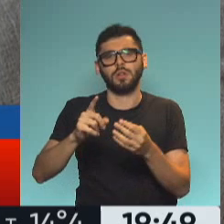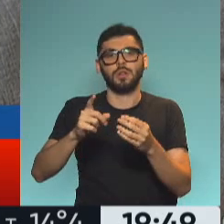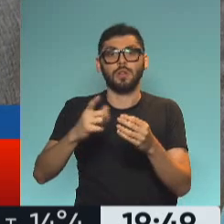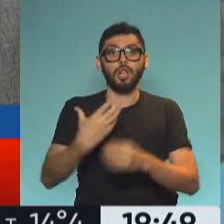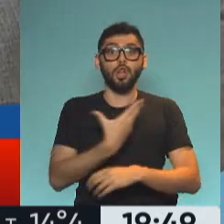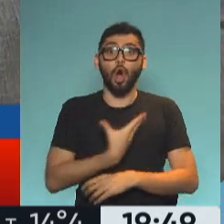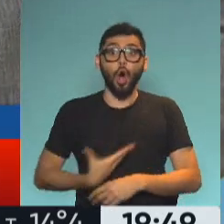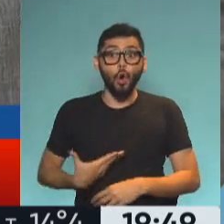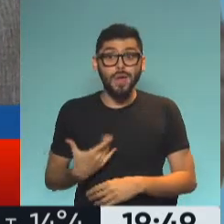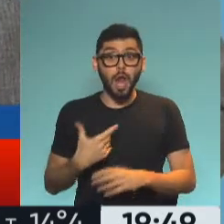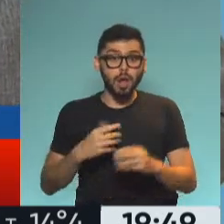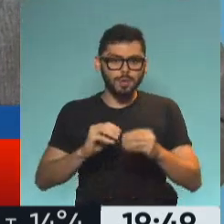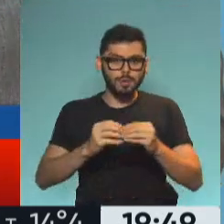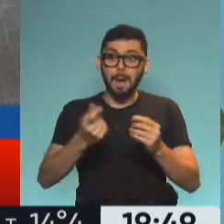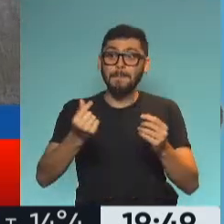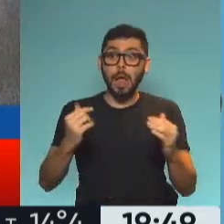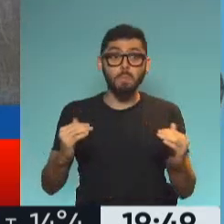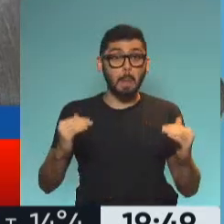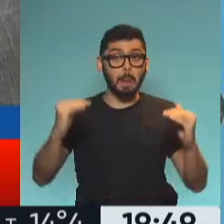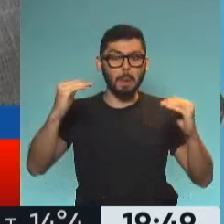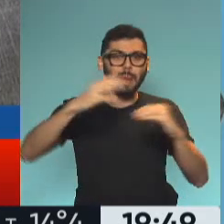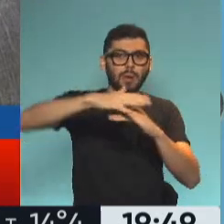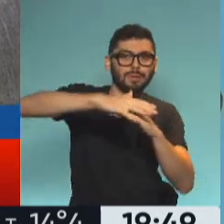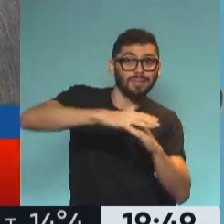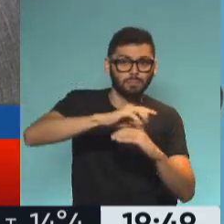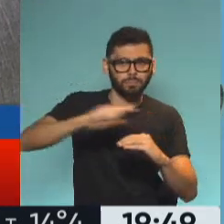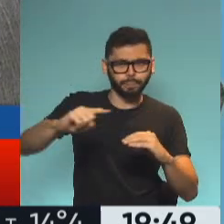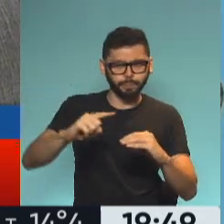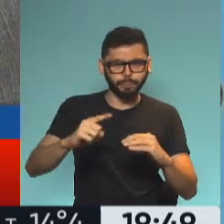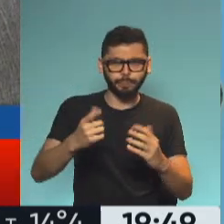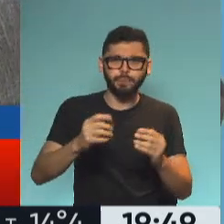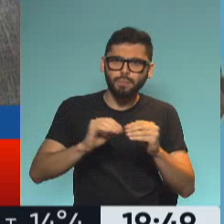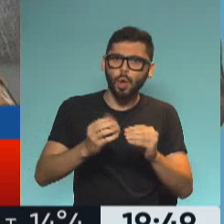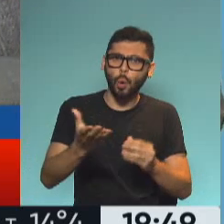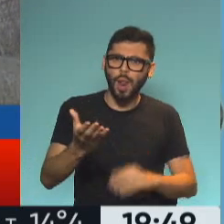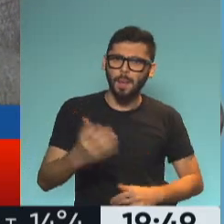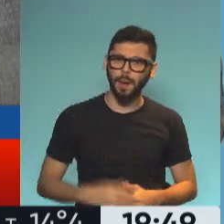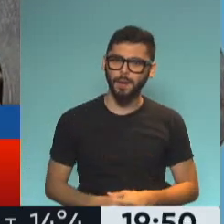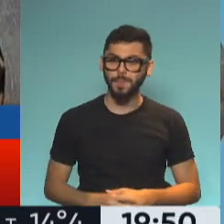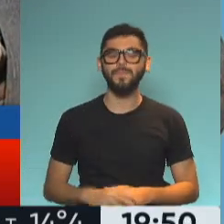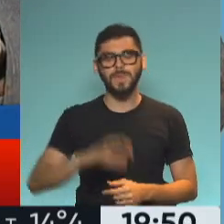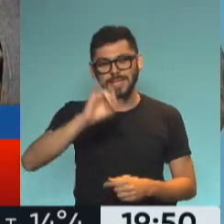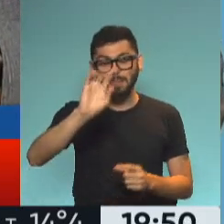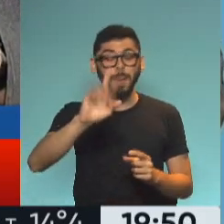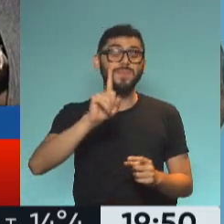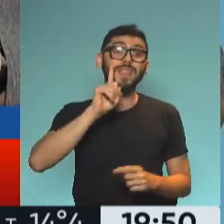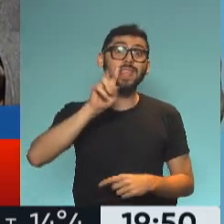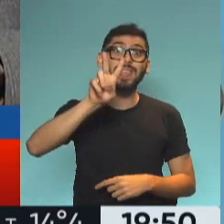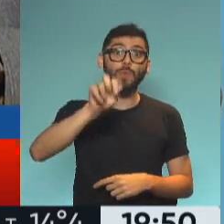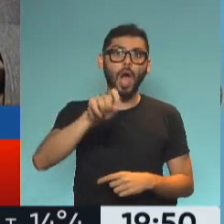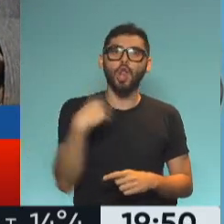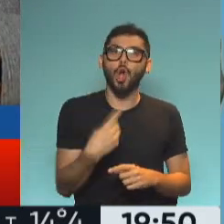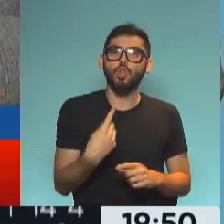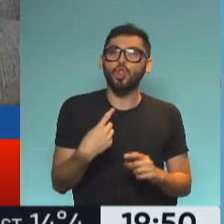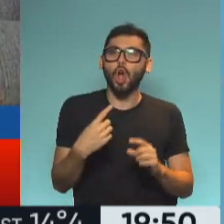el gobierno para poder contener los precios, ¿verdad?, de los alimentos sobre todo. Sí, primero con el tema del IVA nosotros estamos planteando algo